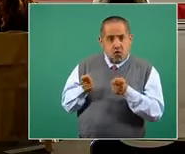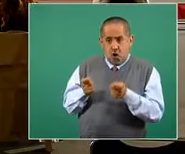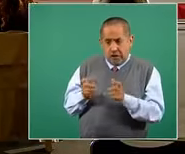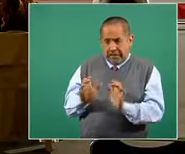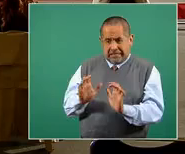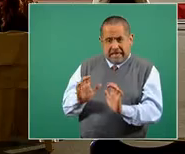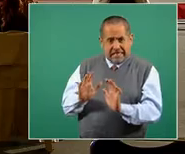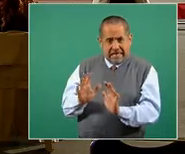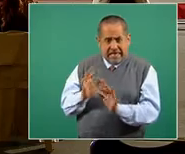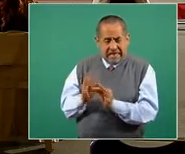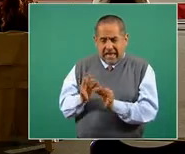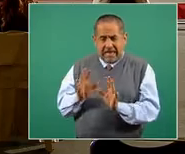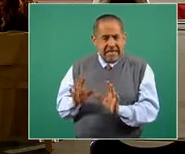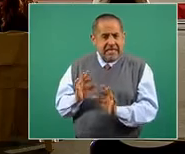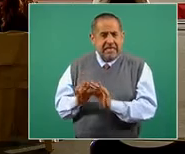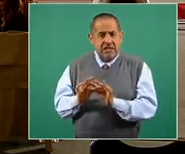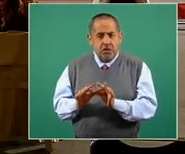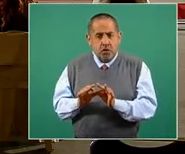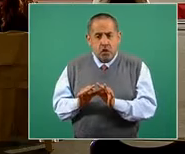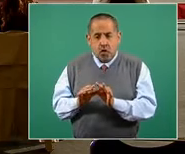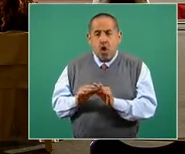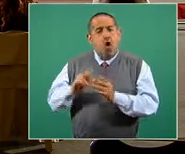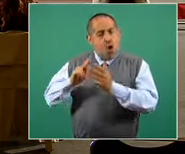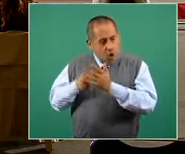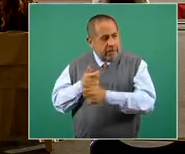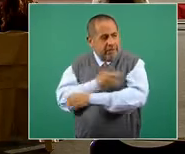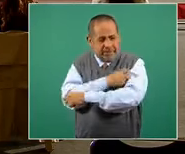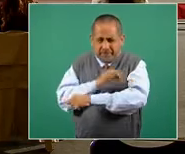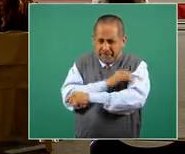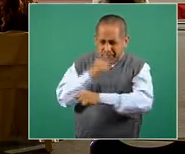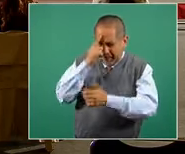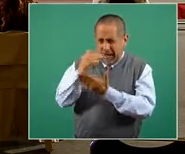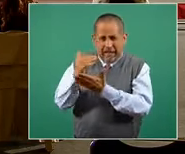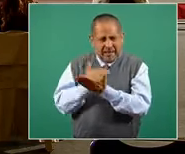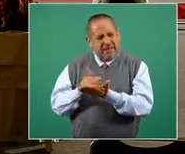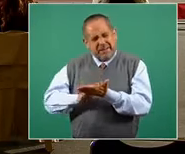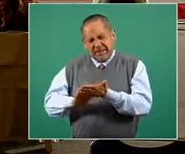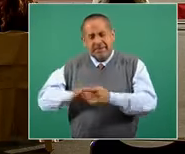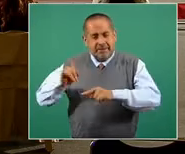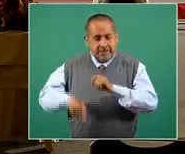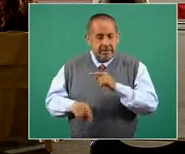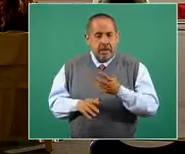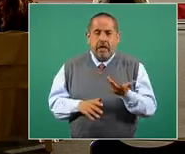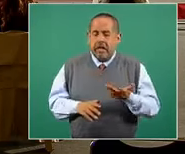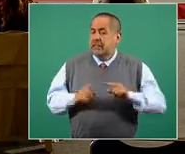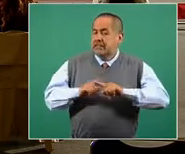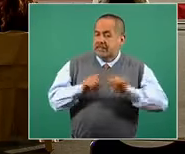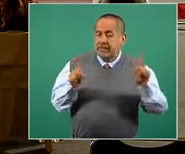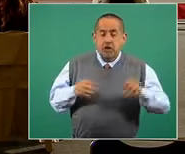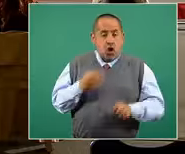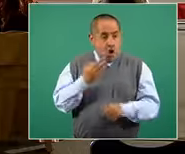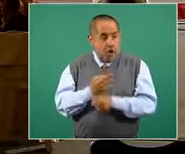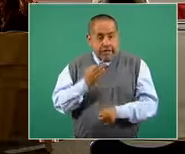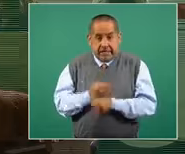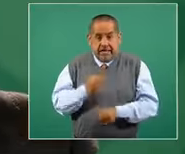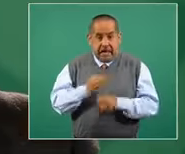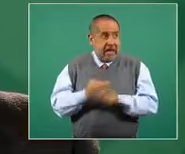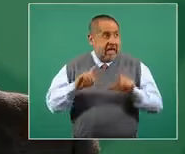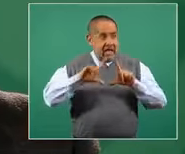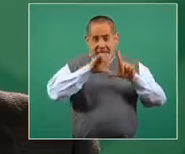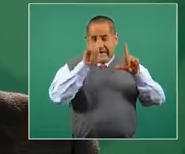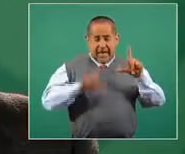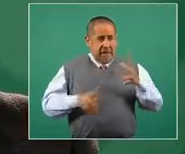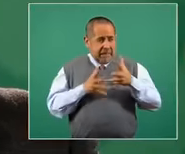que la recuperación de cobertura era para que no volviera a ocurrir, es muy distinto a estar en un operativo tan grande